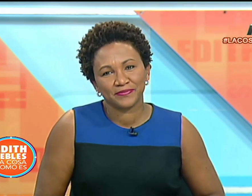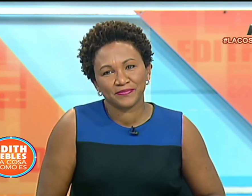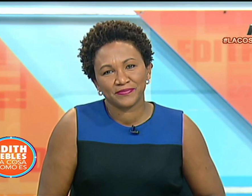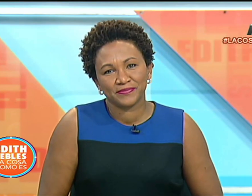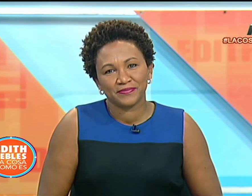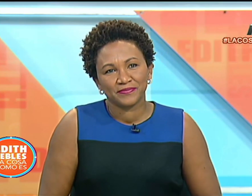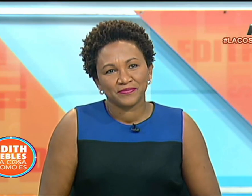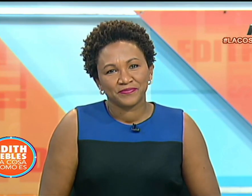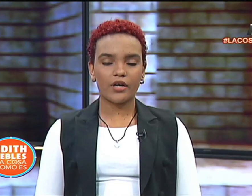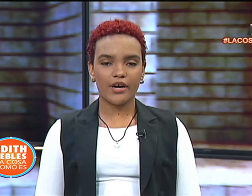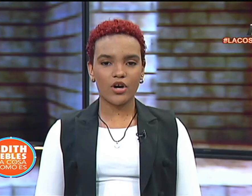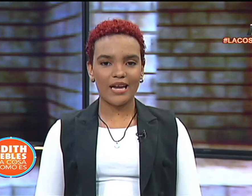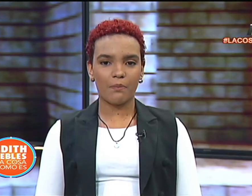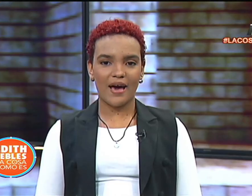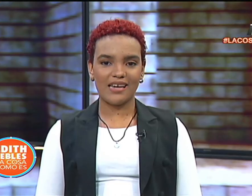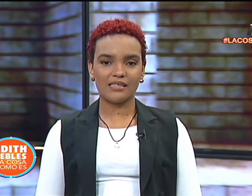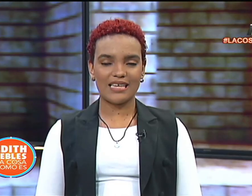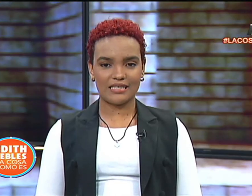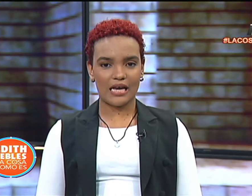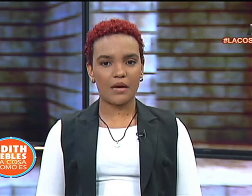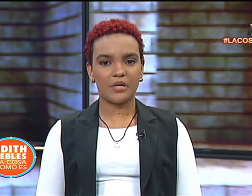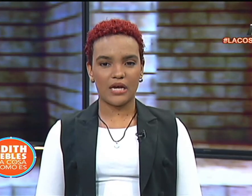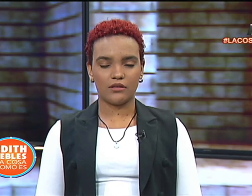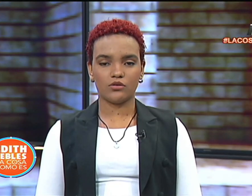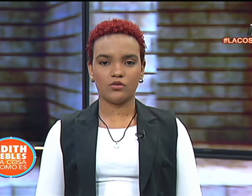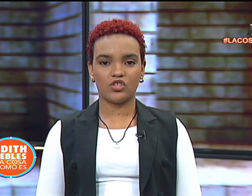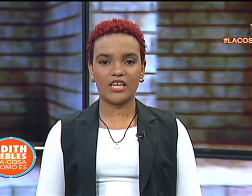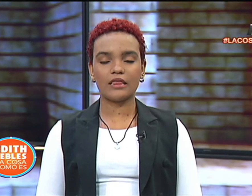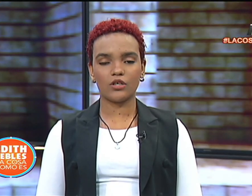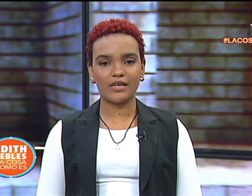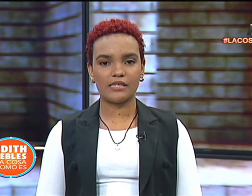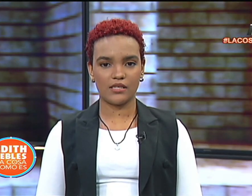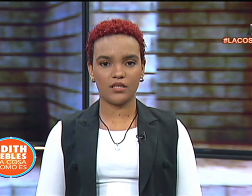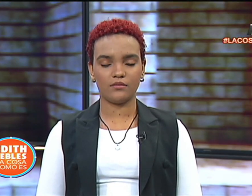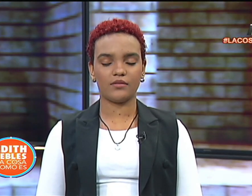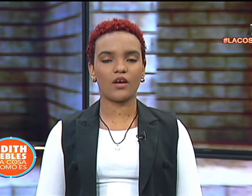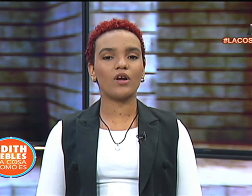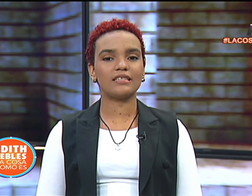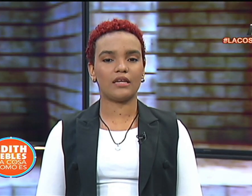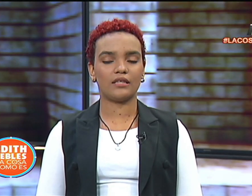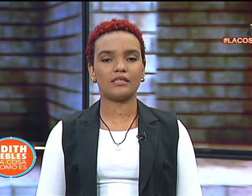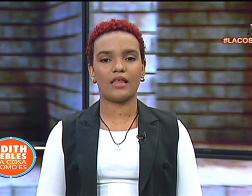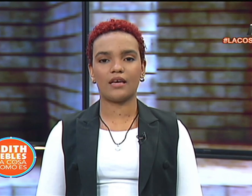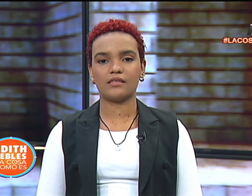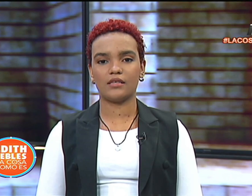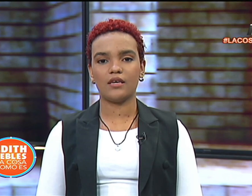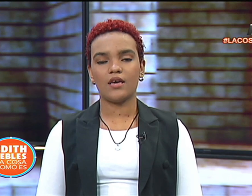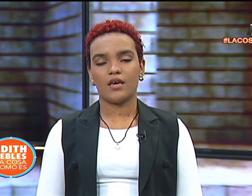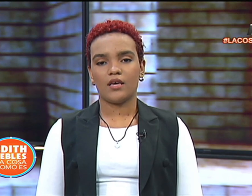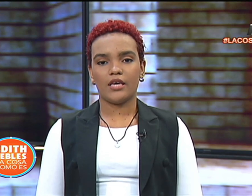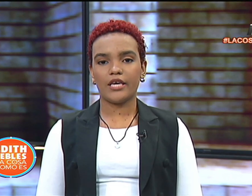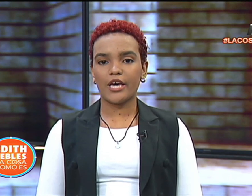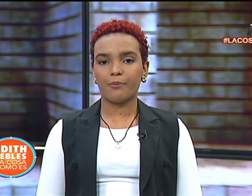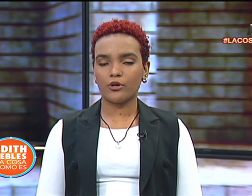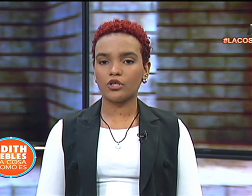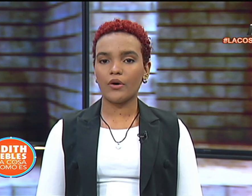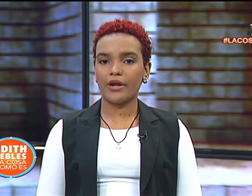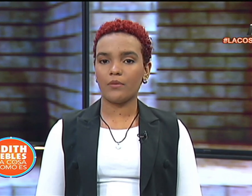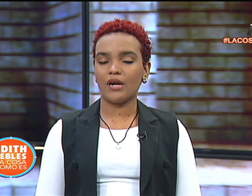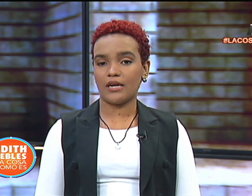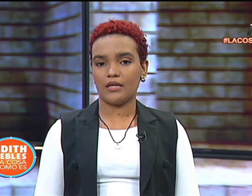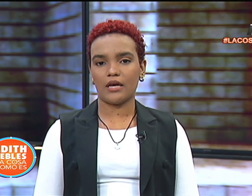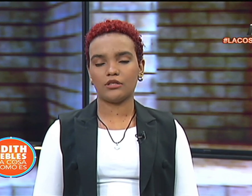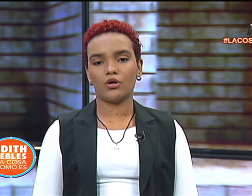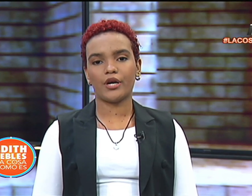mira yo creo que el país está caminando siento que si tengo la certeza de que sí y que pronto